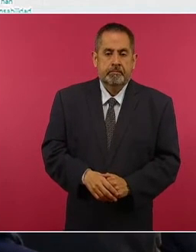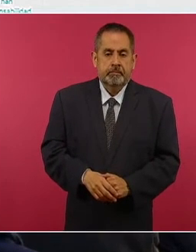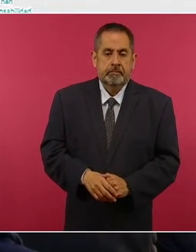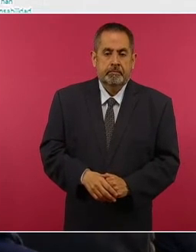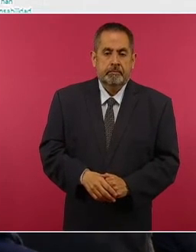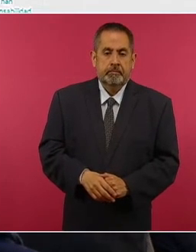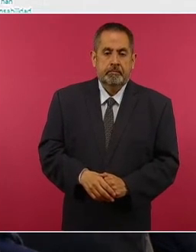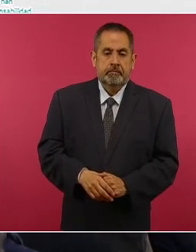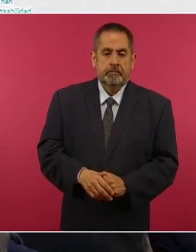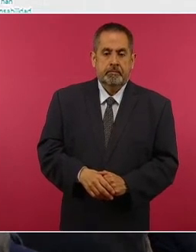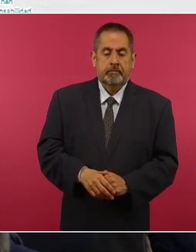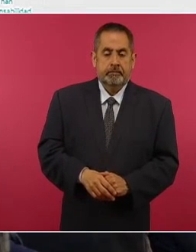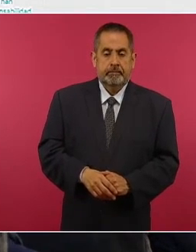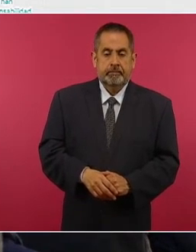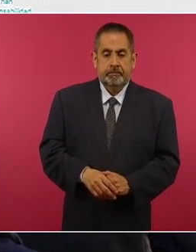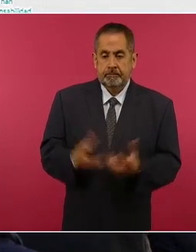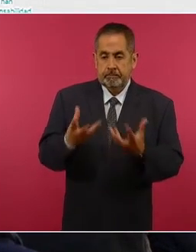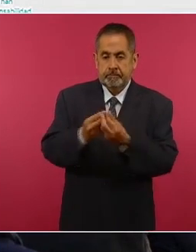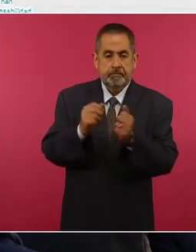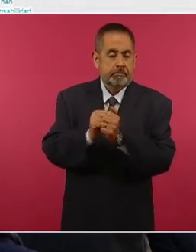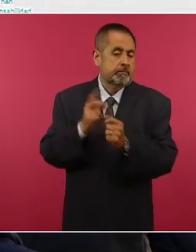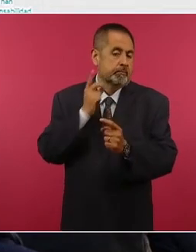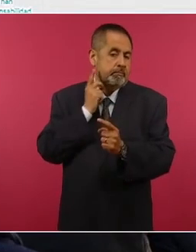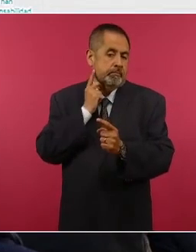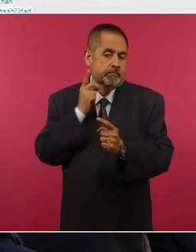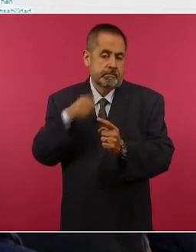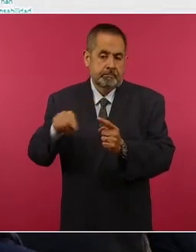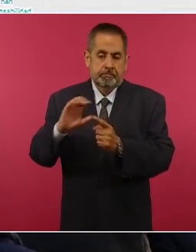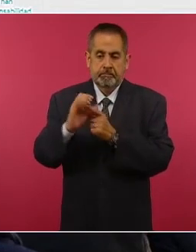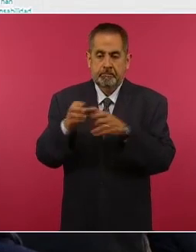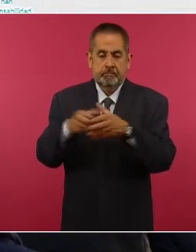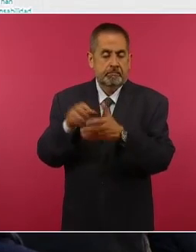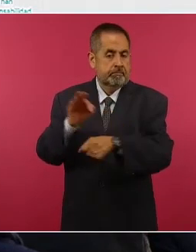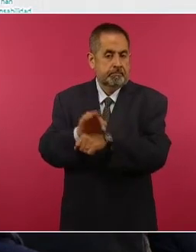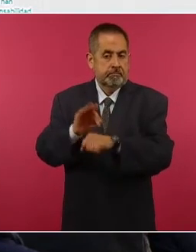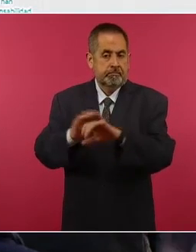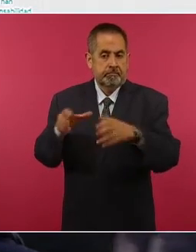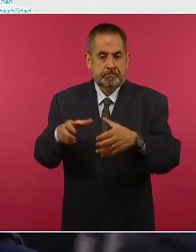Se reúne con diputados integrantes de la Comisión de Defensa.